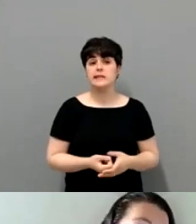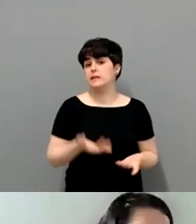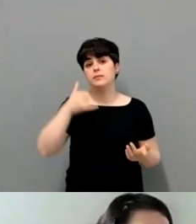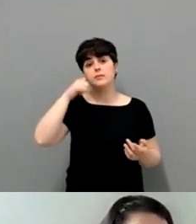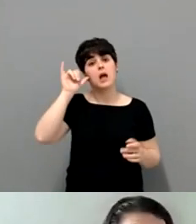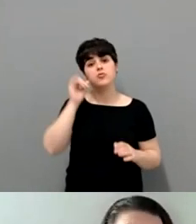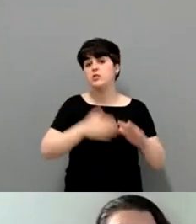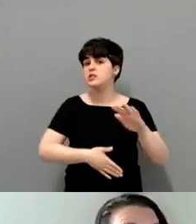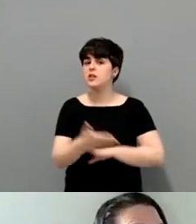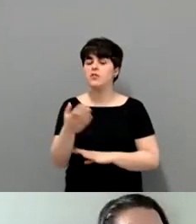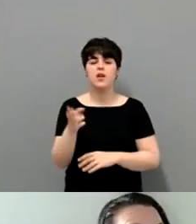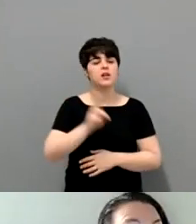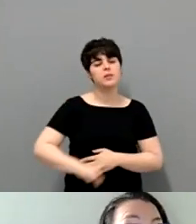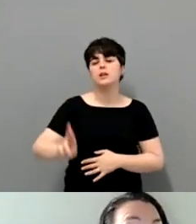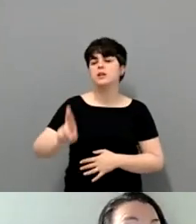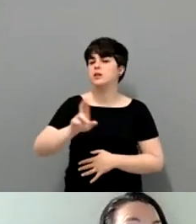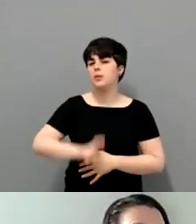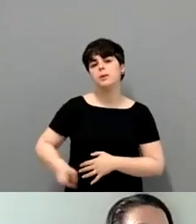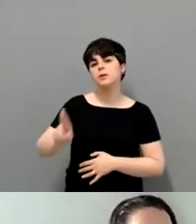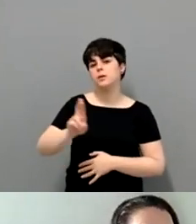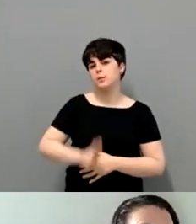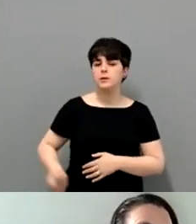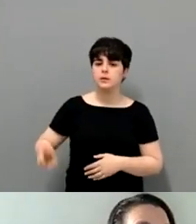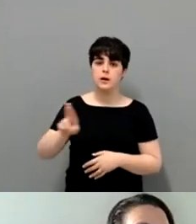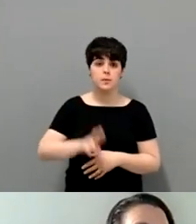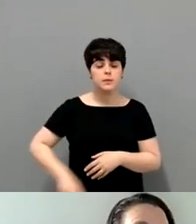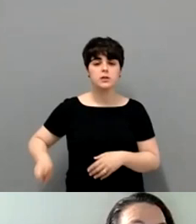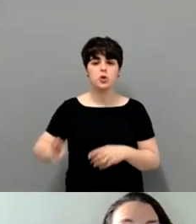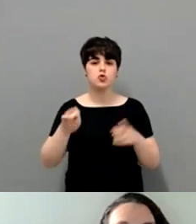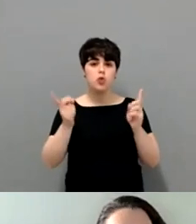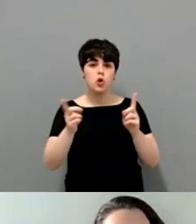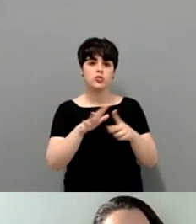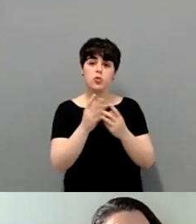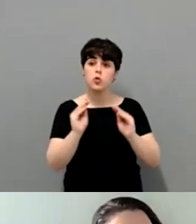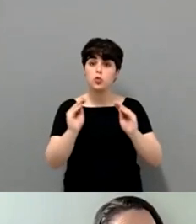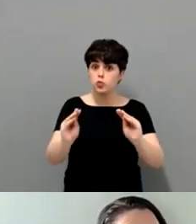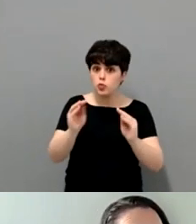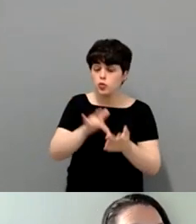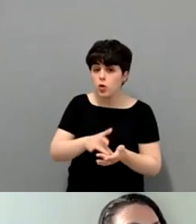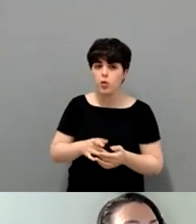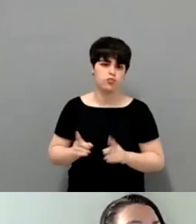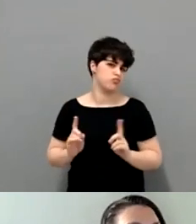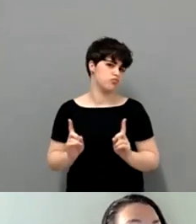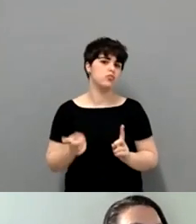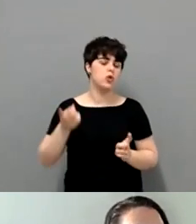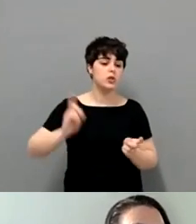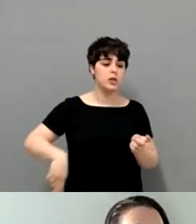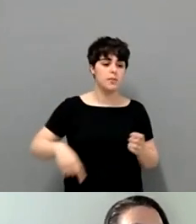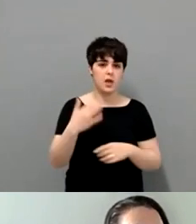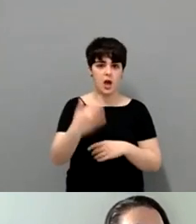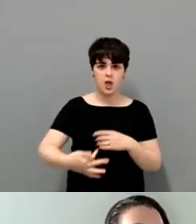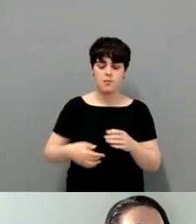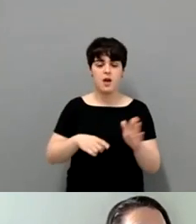desgraciadamente es una constante. No solo ha pasado en tu caso, que además te ha impedido el resto de